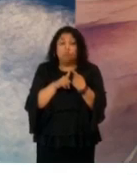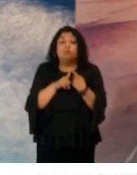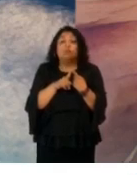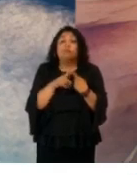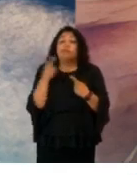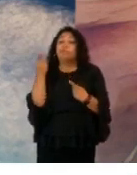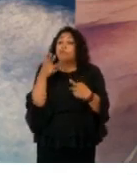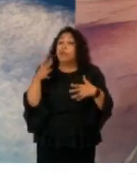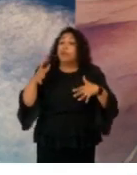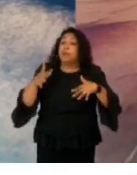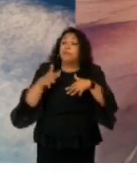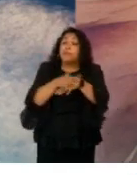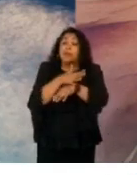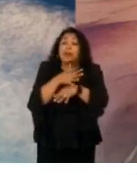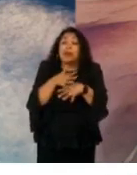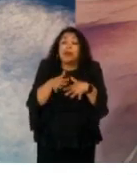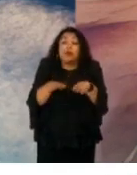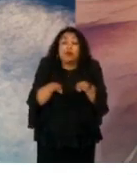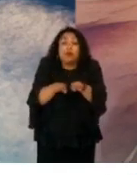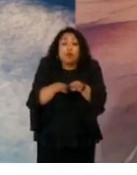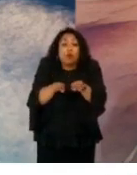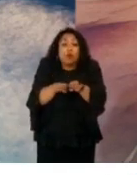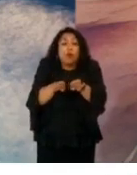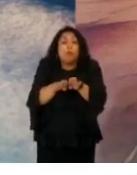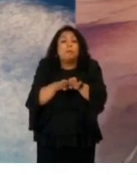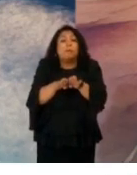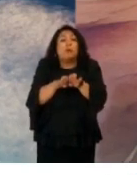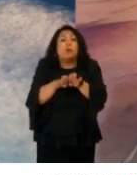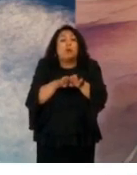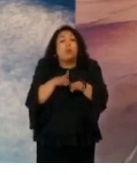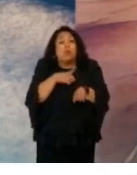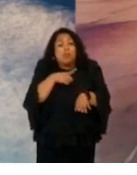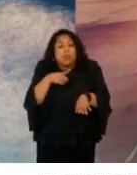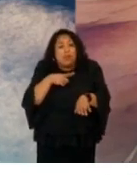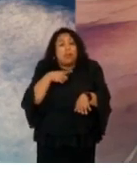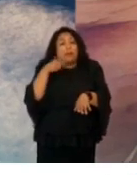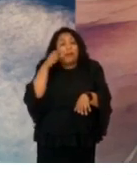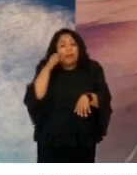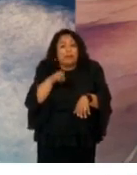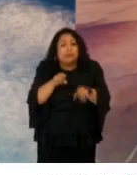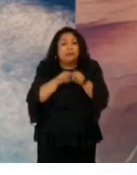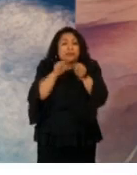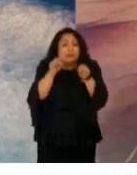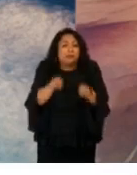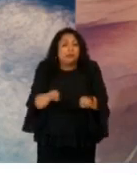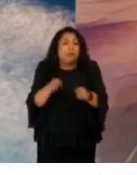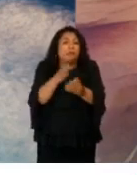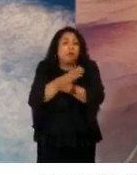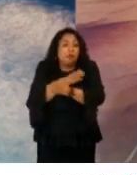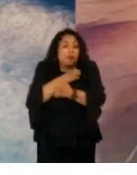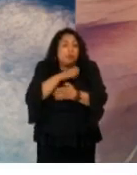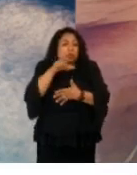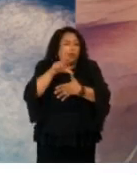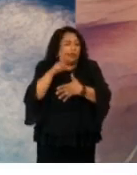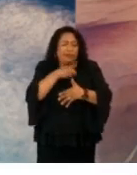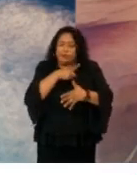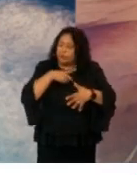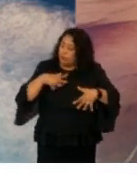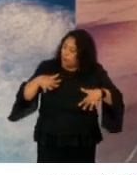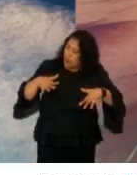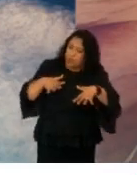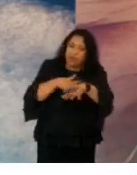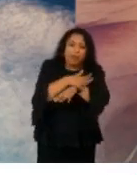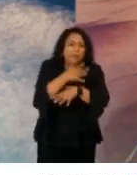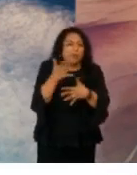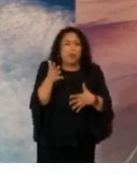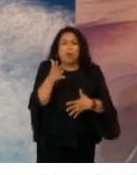Tenemos que cambiar el modelo magistral directivo de los sistemas educativos de América Latina.